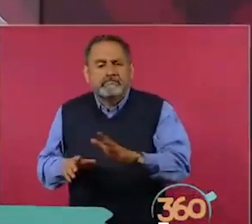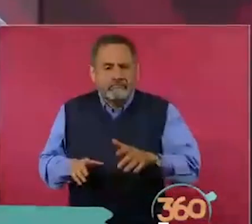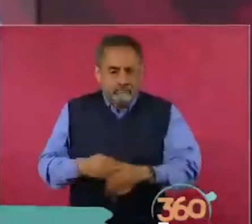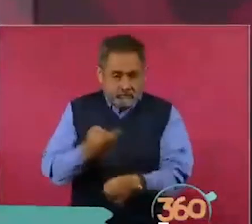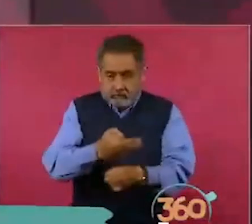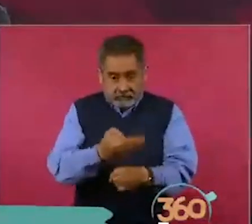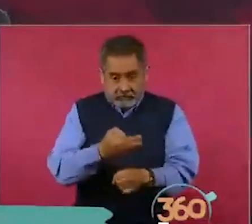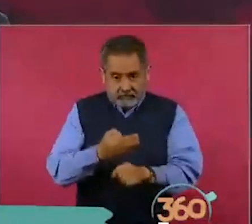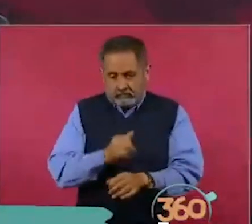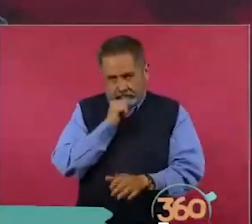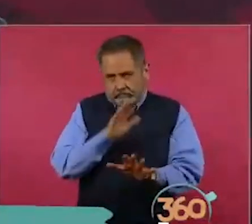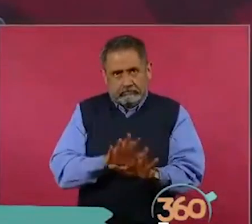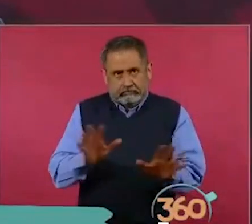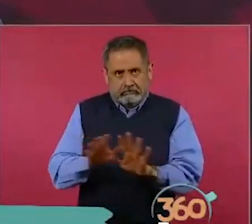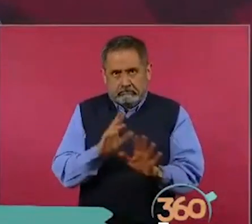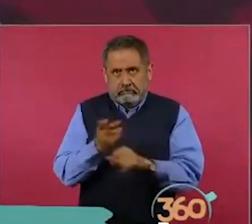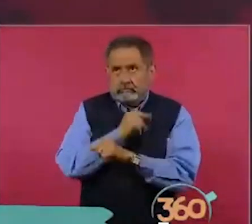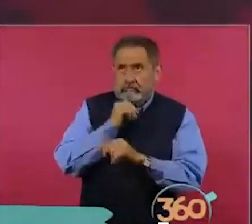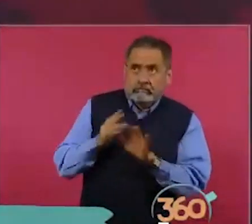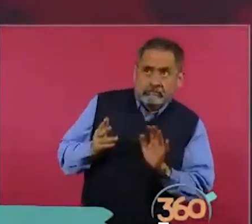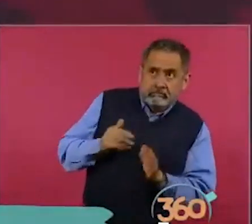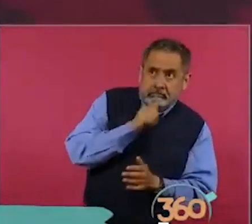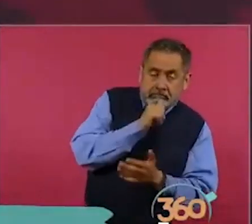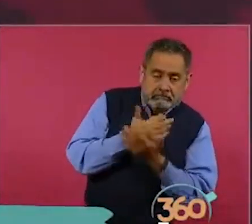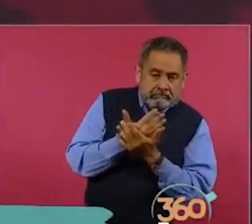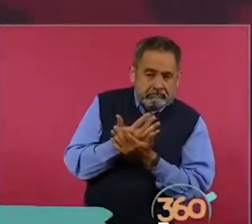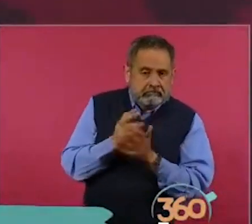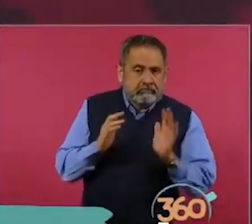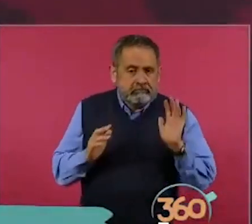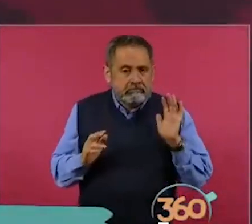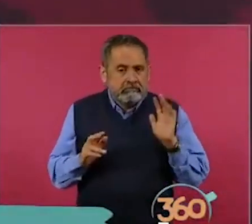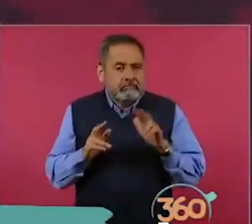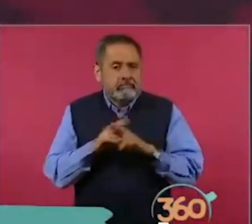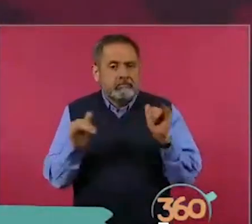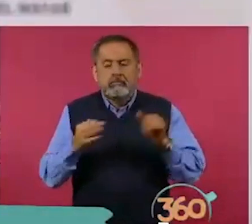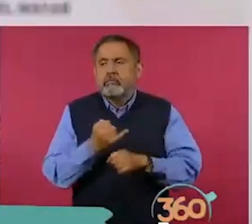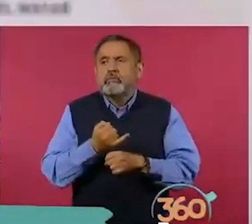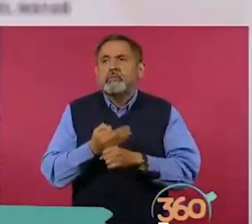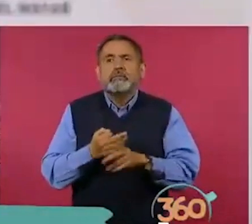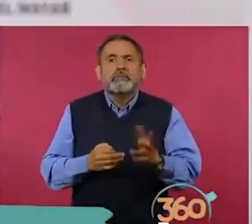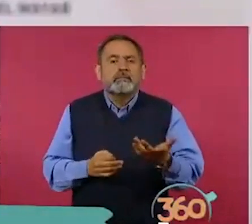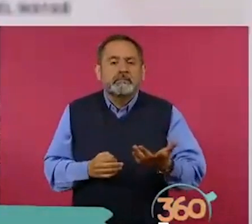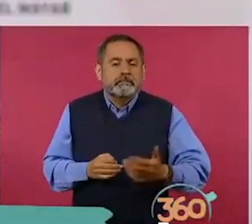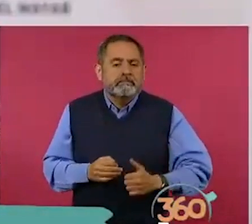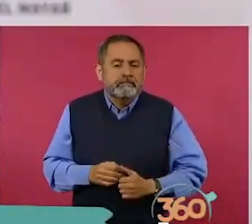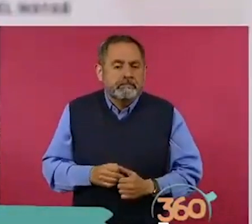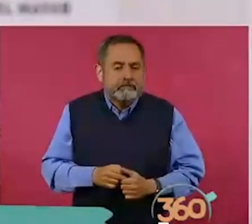no hay este ninguna